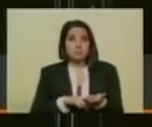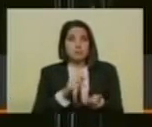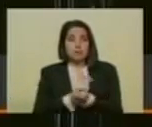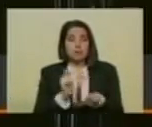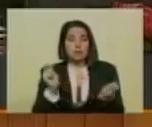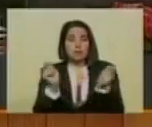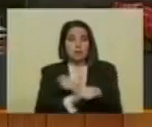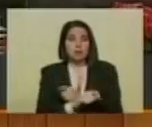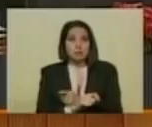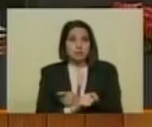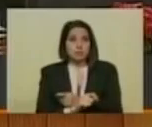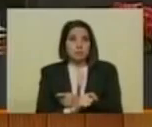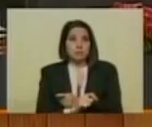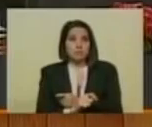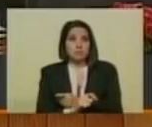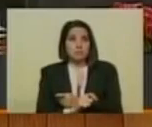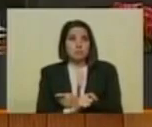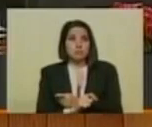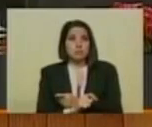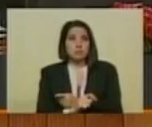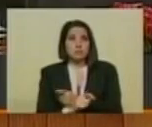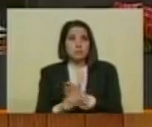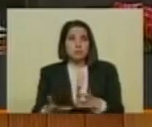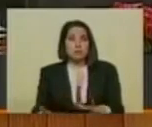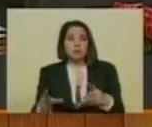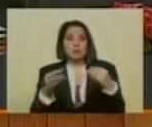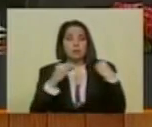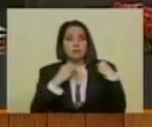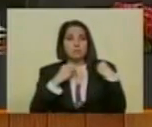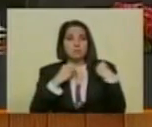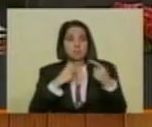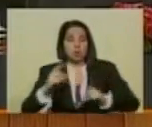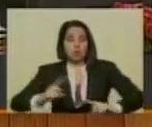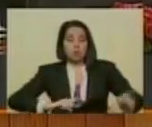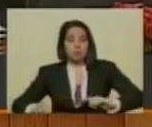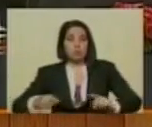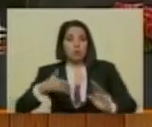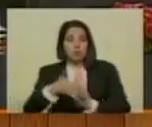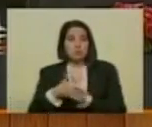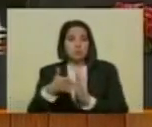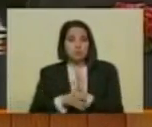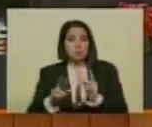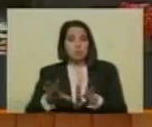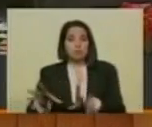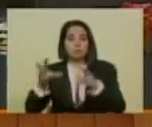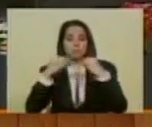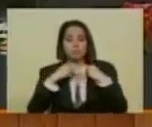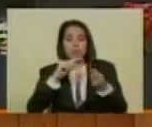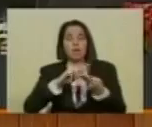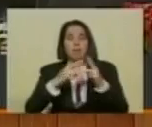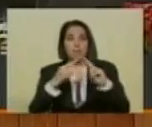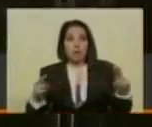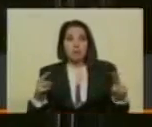reformatee y tome el control de la situación para restablecer la paz de la República.